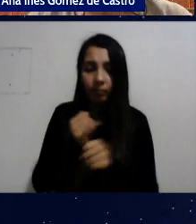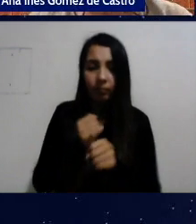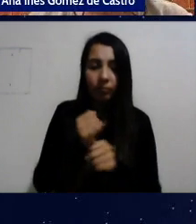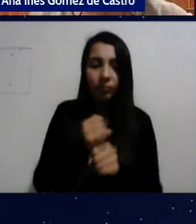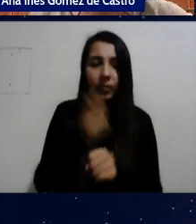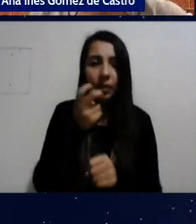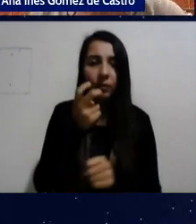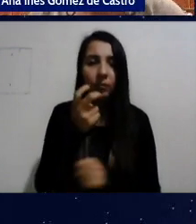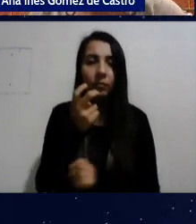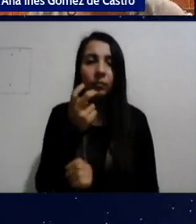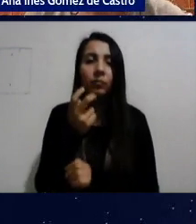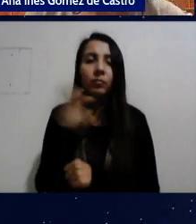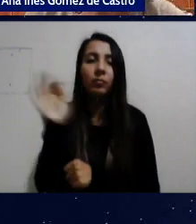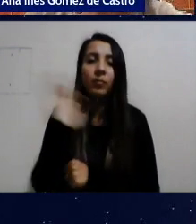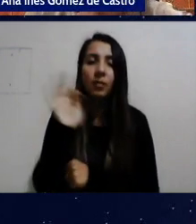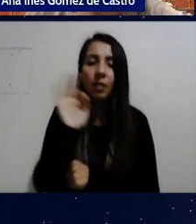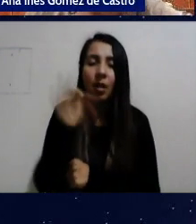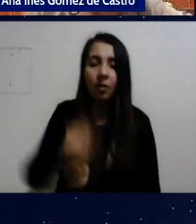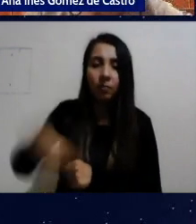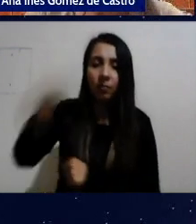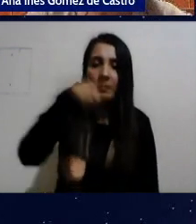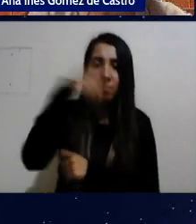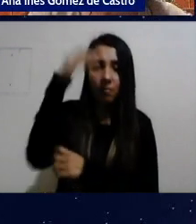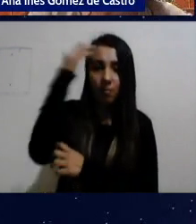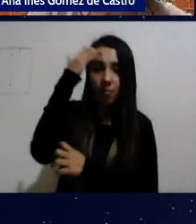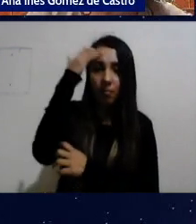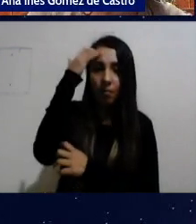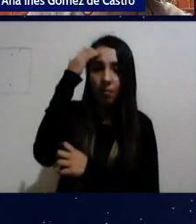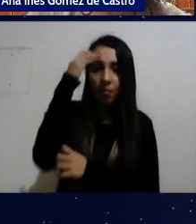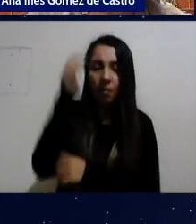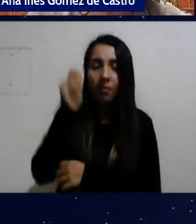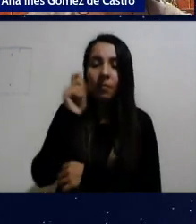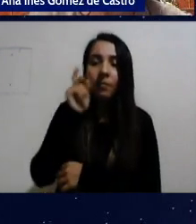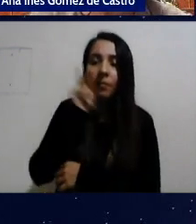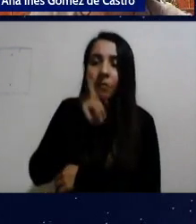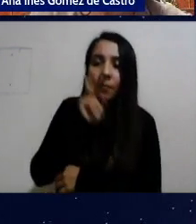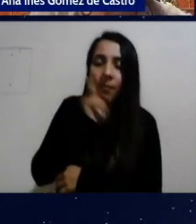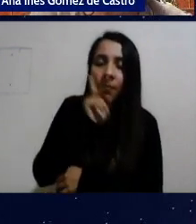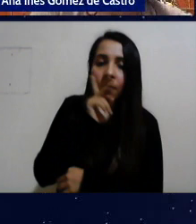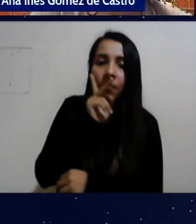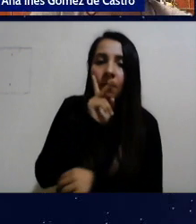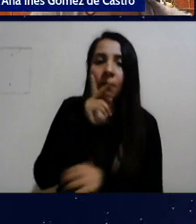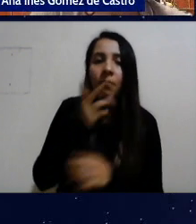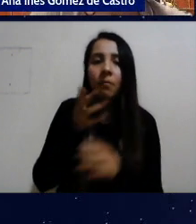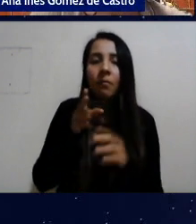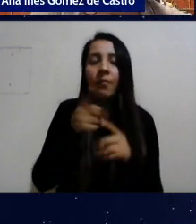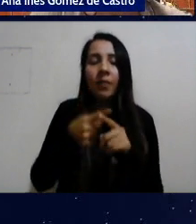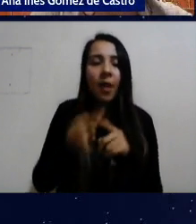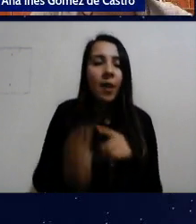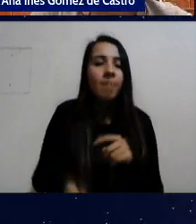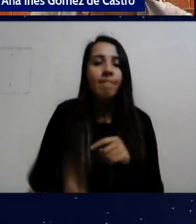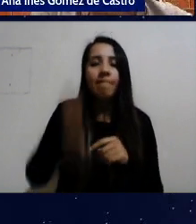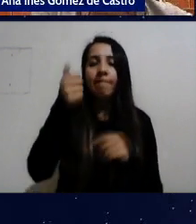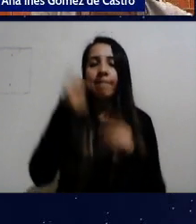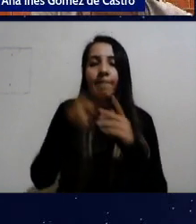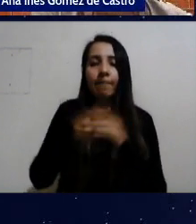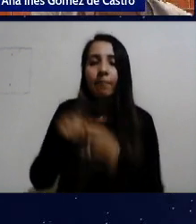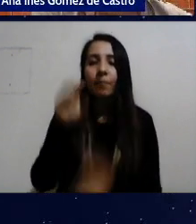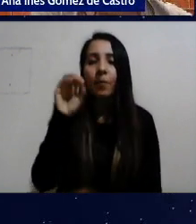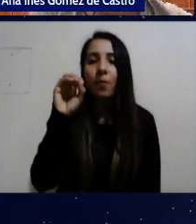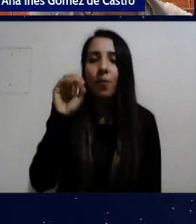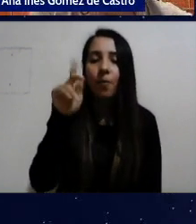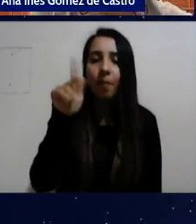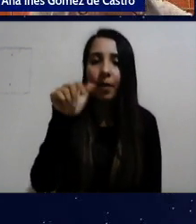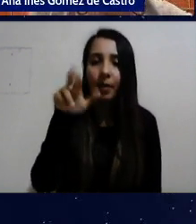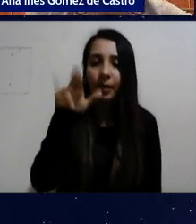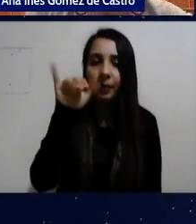tipo de estudios y que probablemente todos conocéis, que son los experimentos o el trabajo que inició Oparin y que